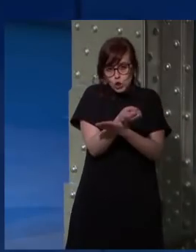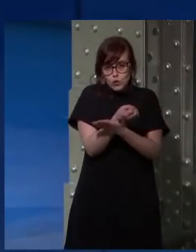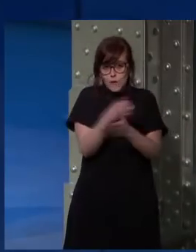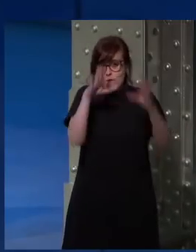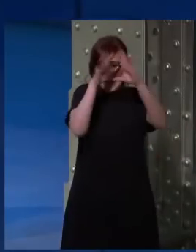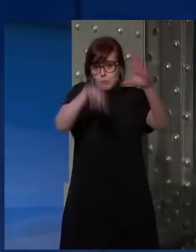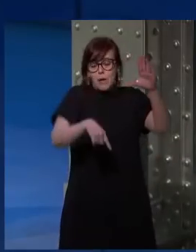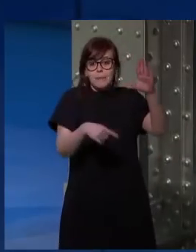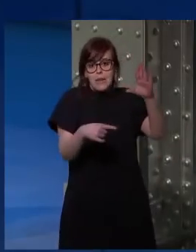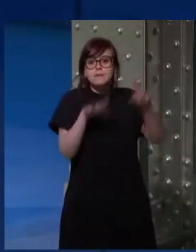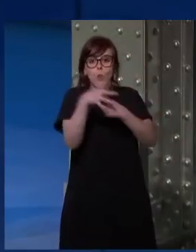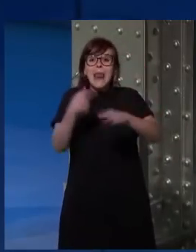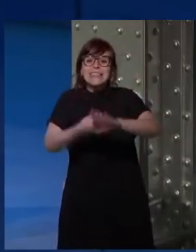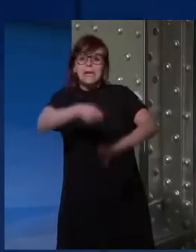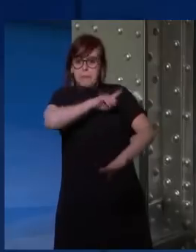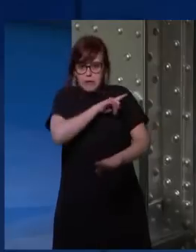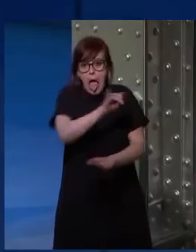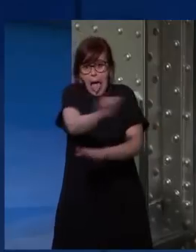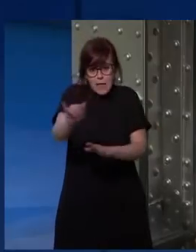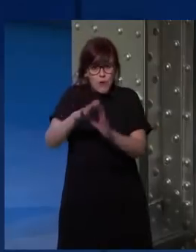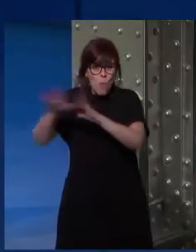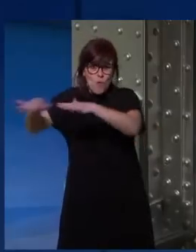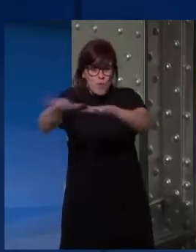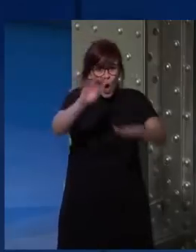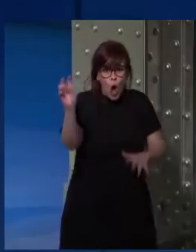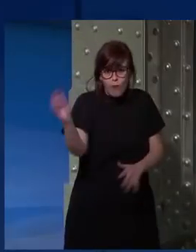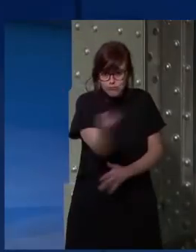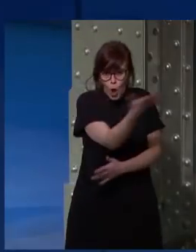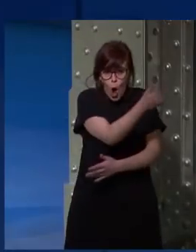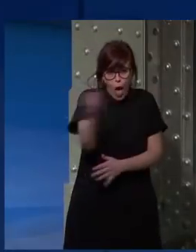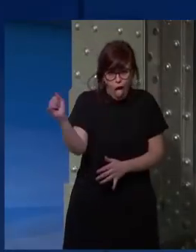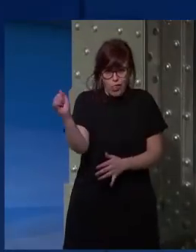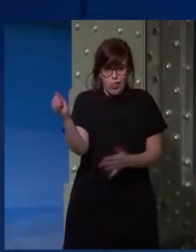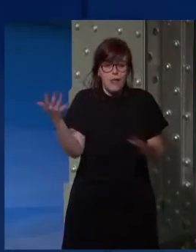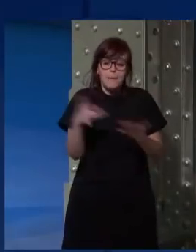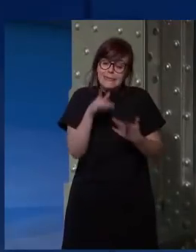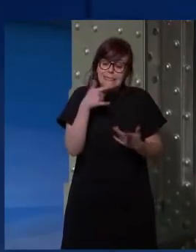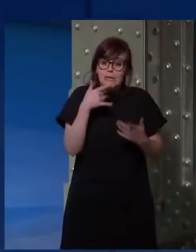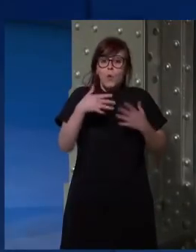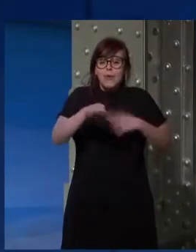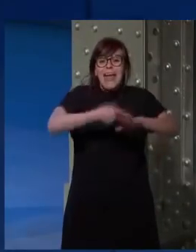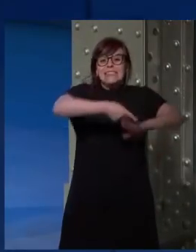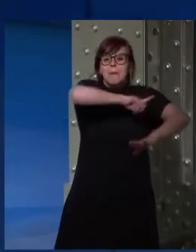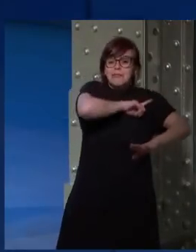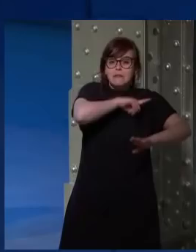también hay extremistas que, bueno, pues que a veces, tal vez, evidentemente no hacen un gran favor